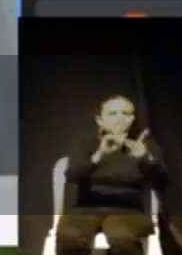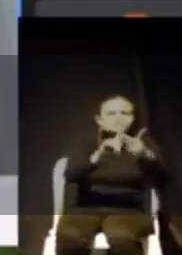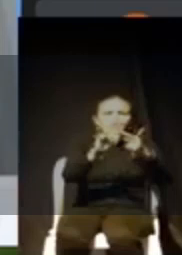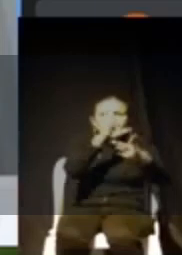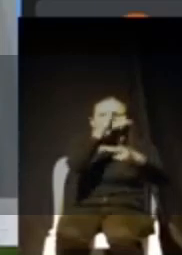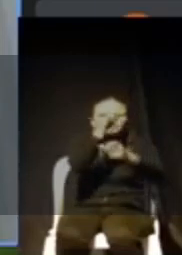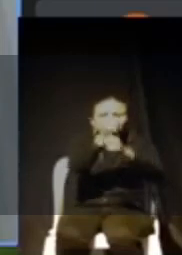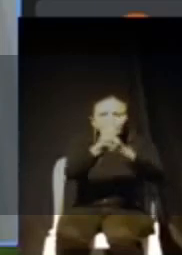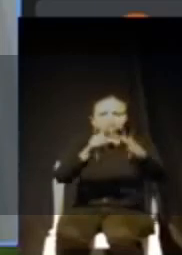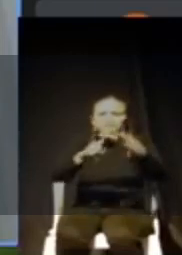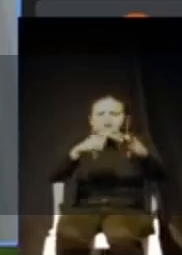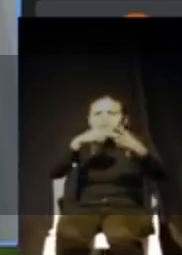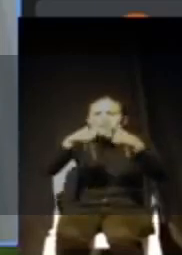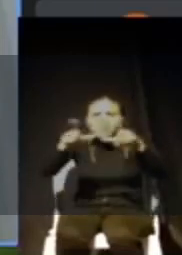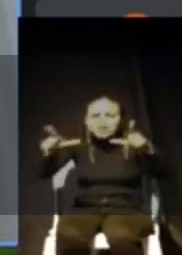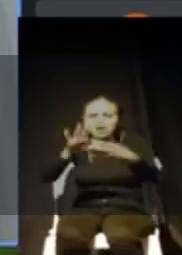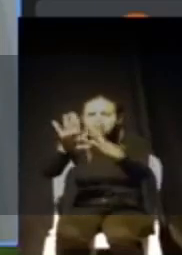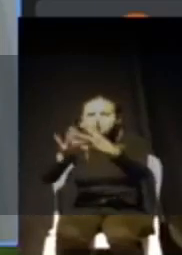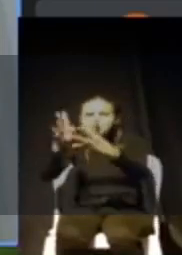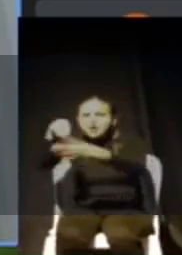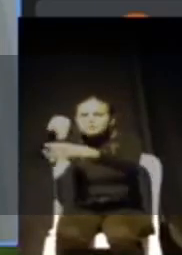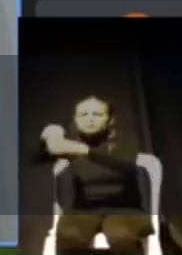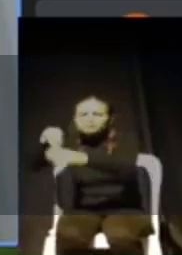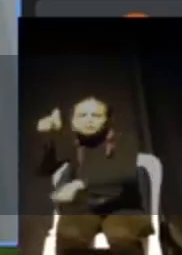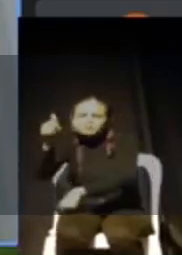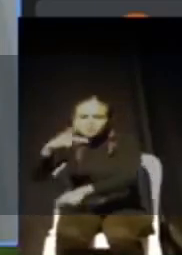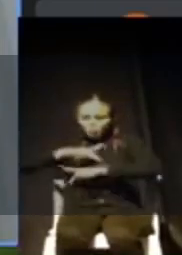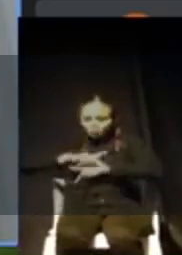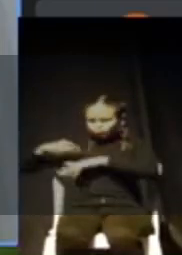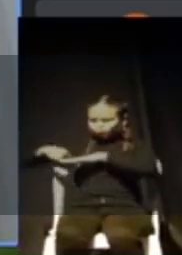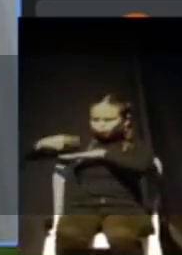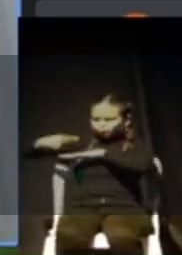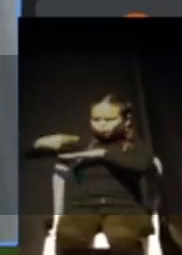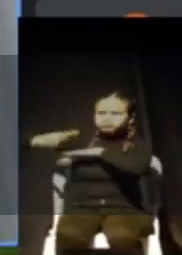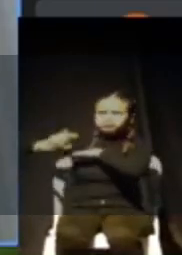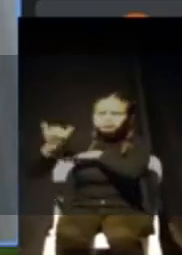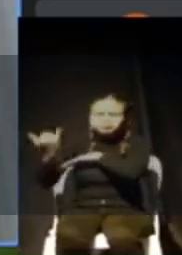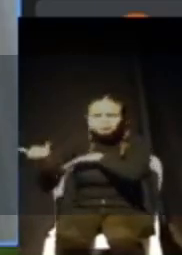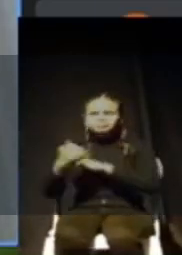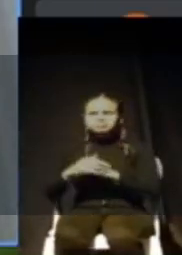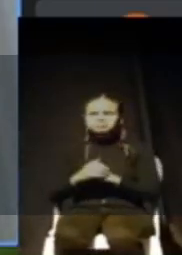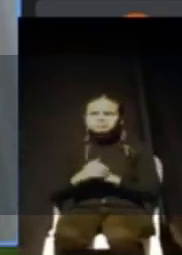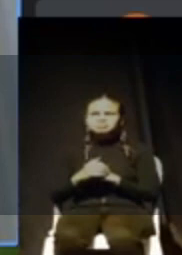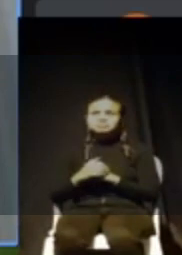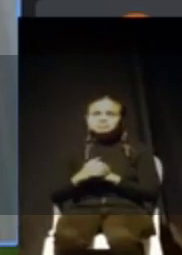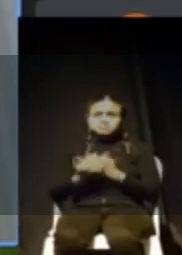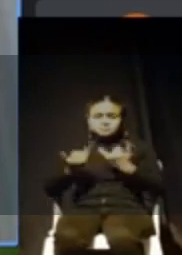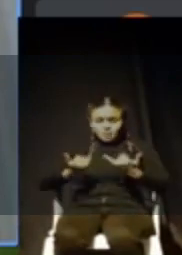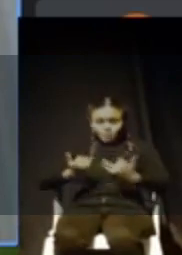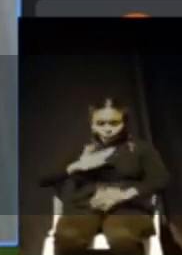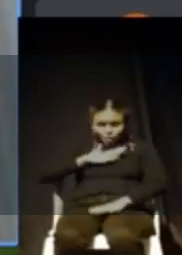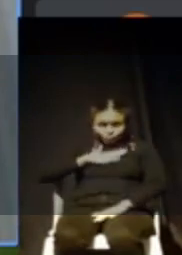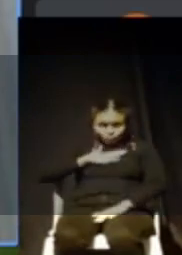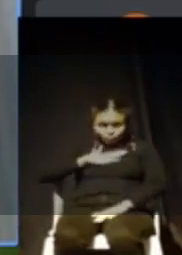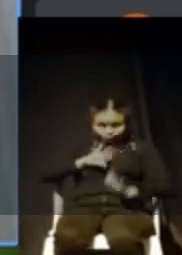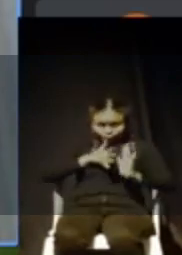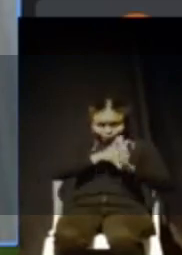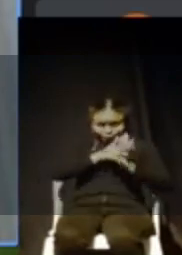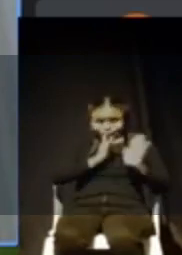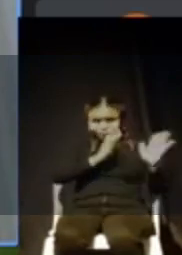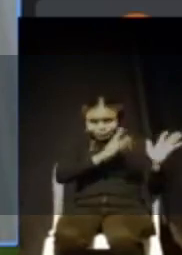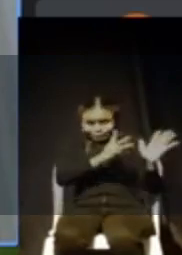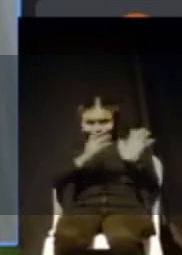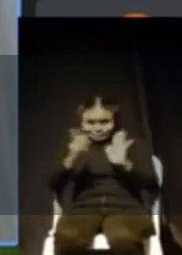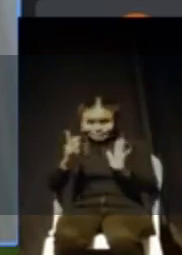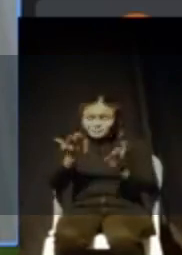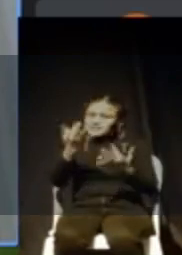tradiciones, unos fueros propios y autóctonos. Para este ejercicio me concentraré en las